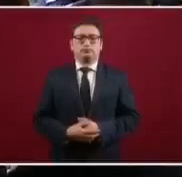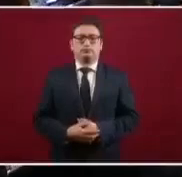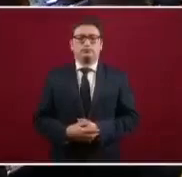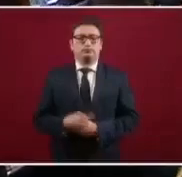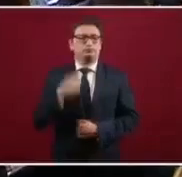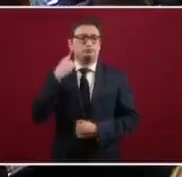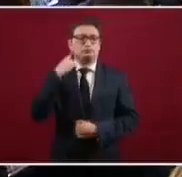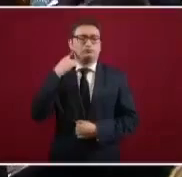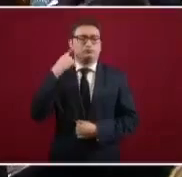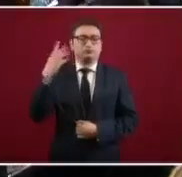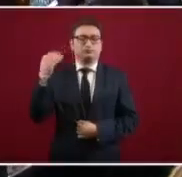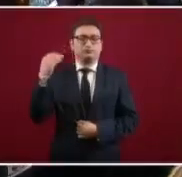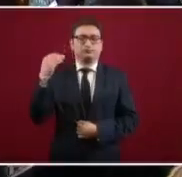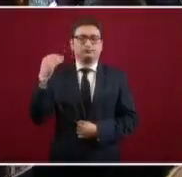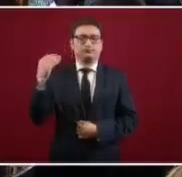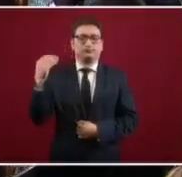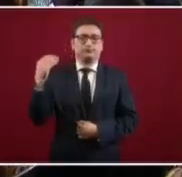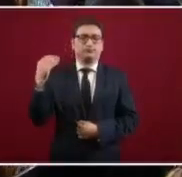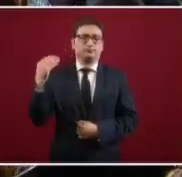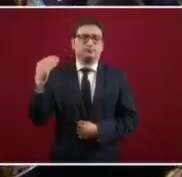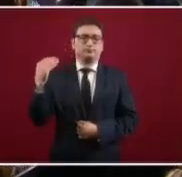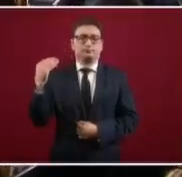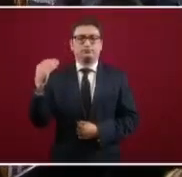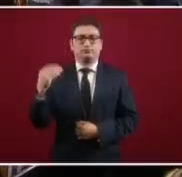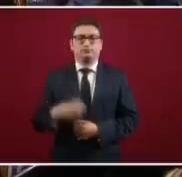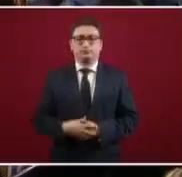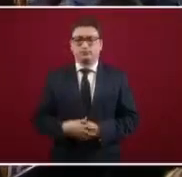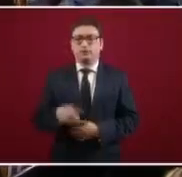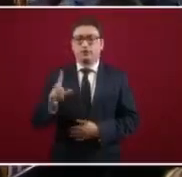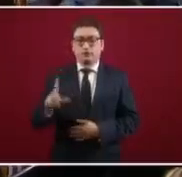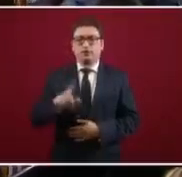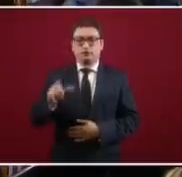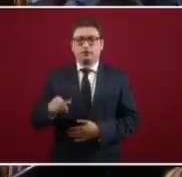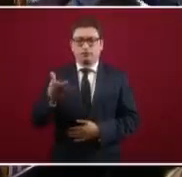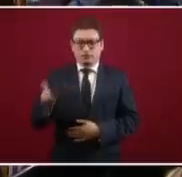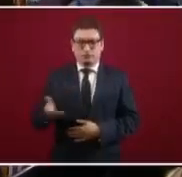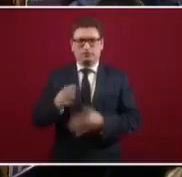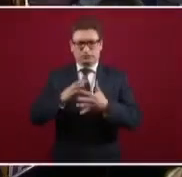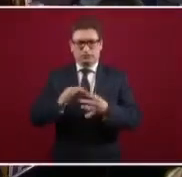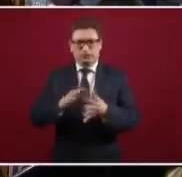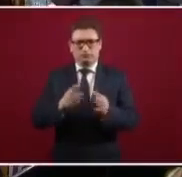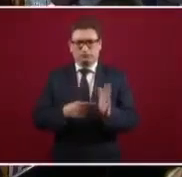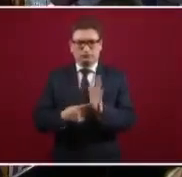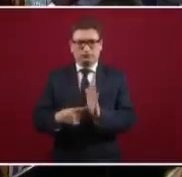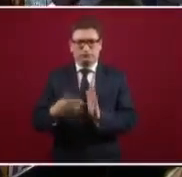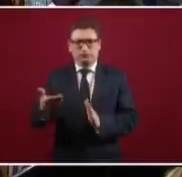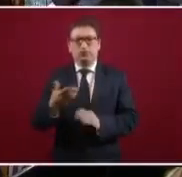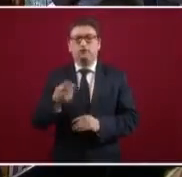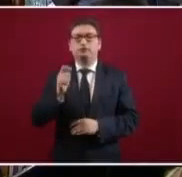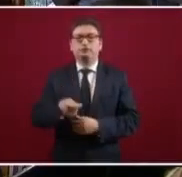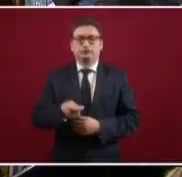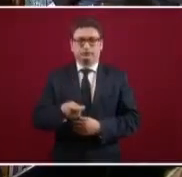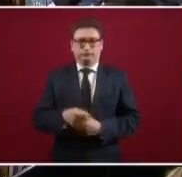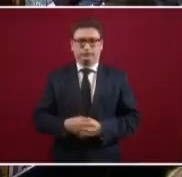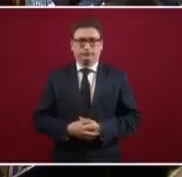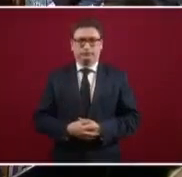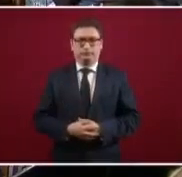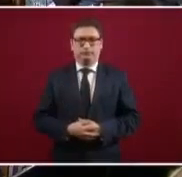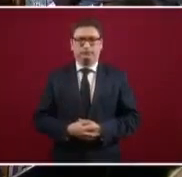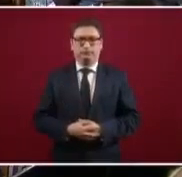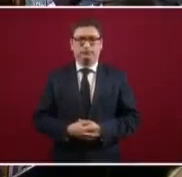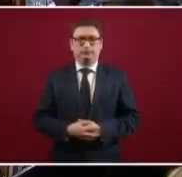revisión de los datos ya sea rectificada a conocer los resultados como son